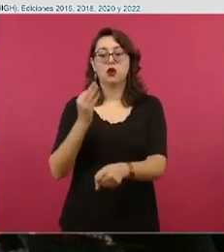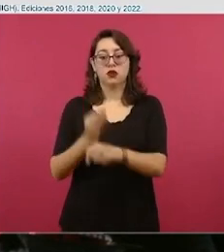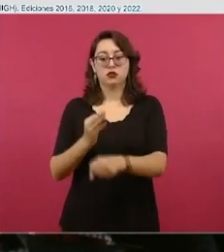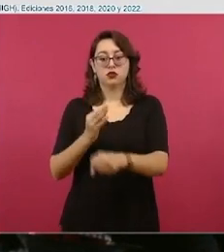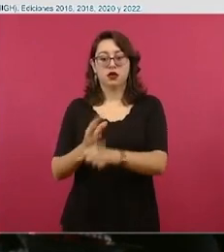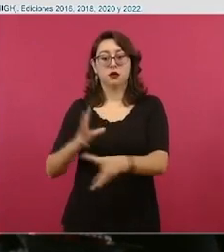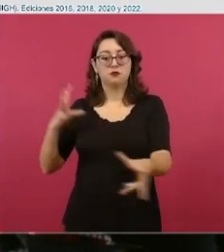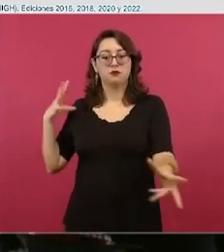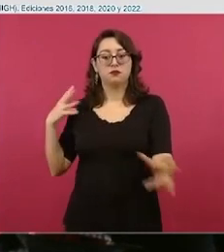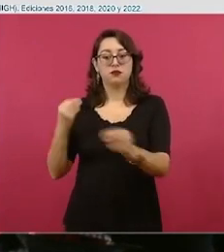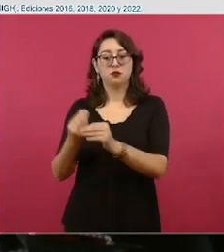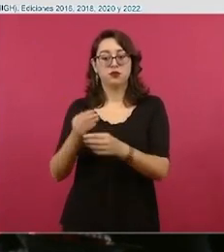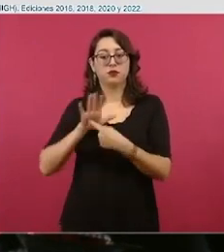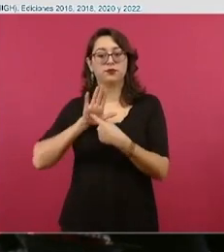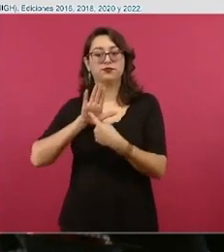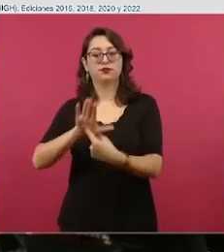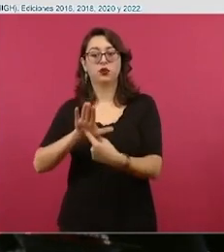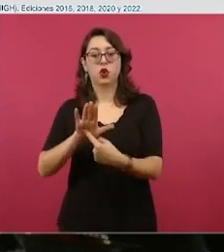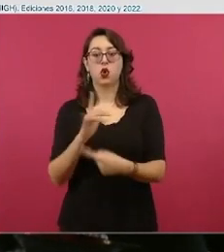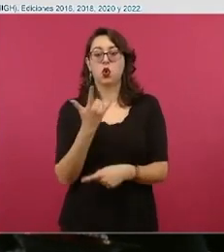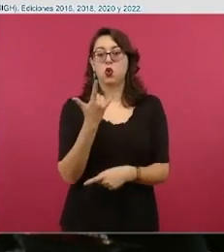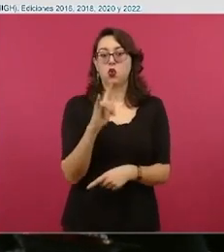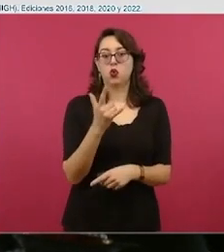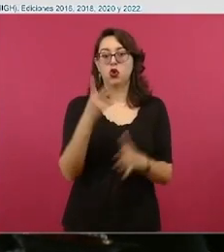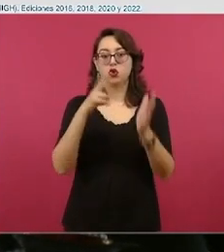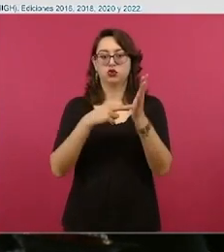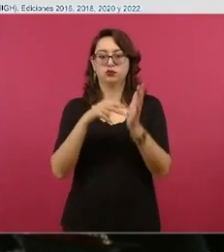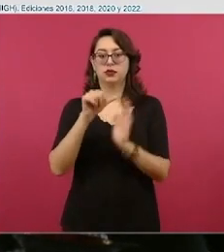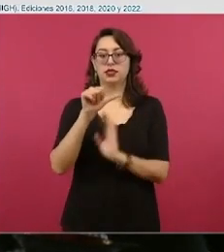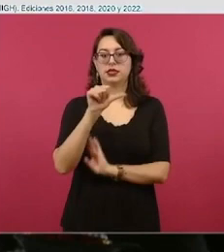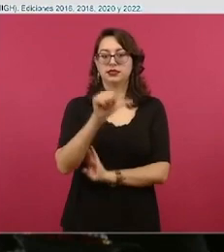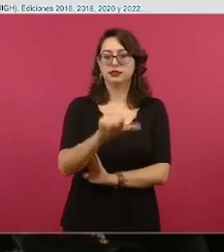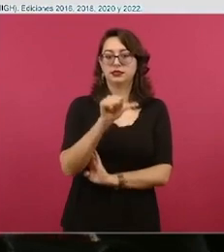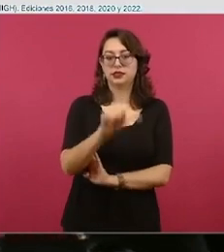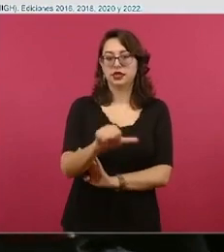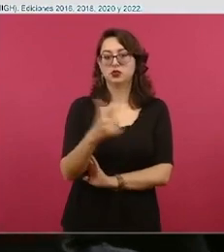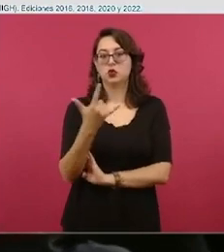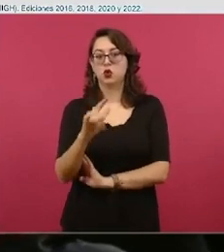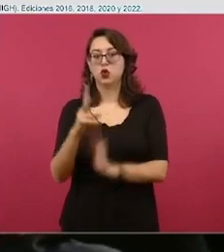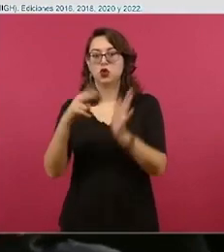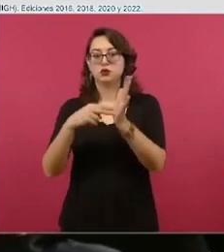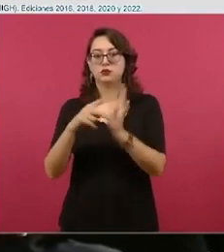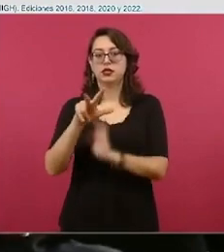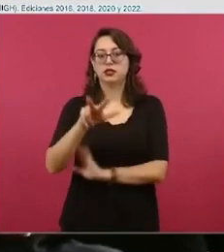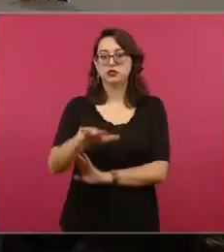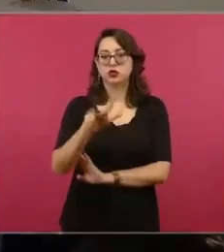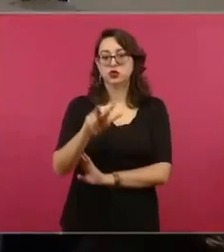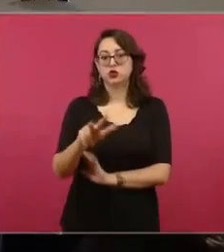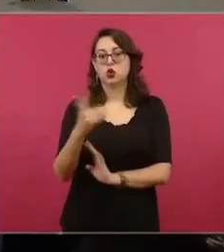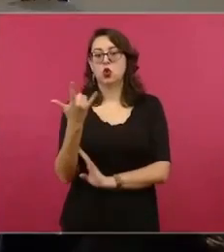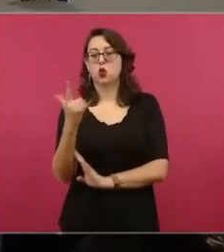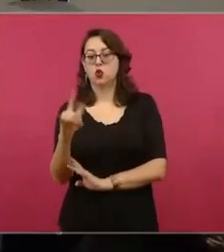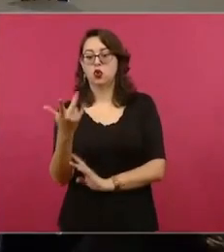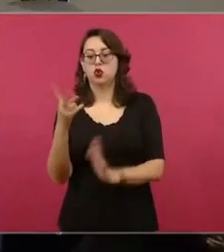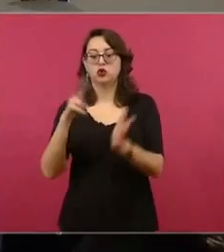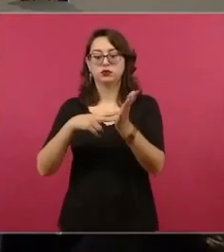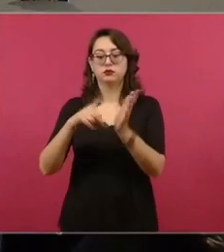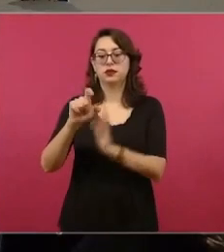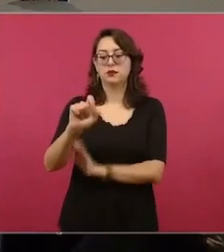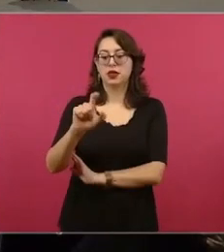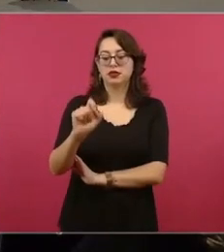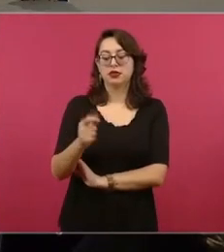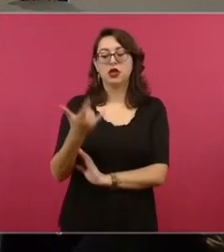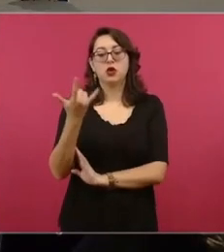Este es el resultado. Julio del 18, julio del 20 y julio del